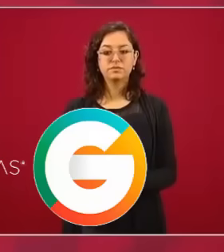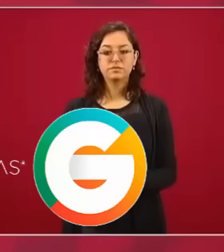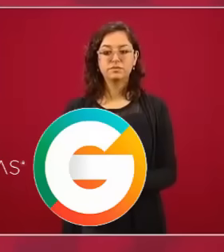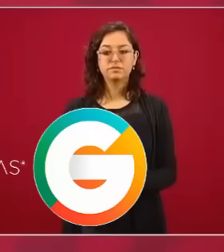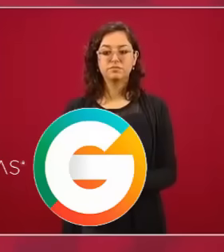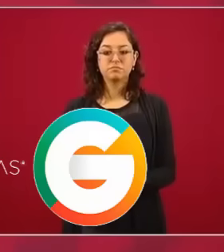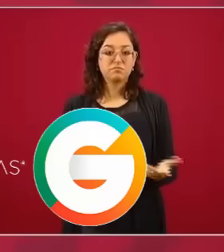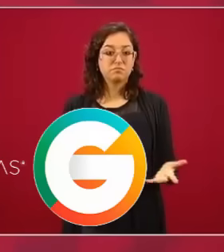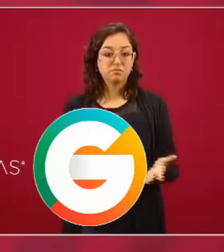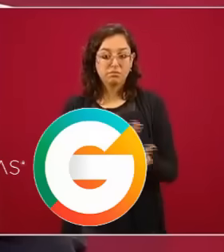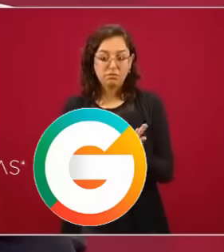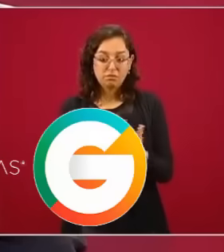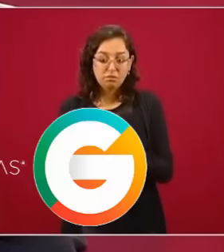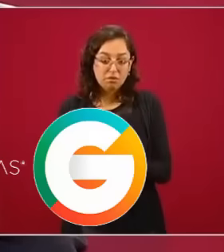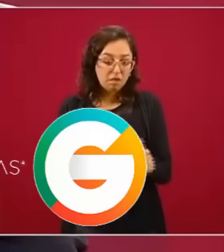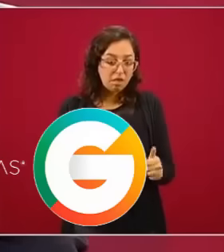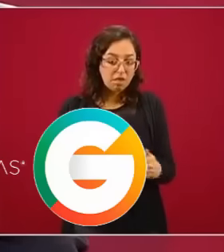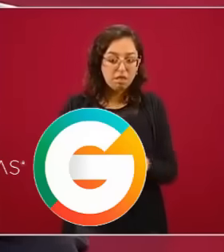contubernio.